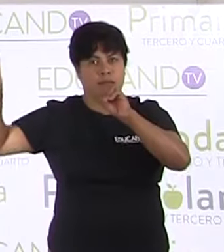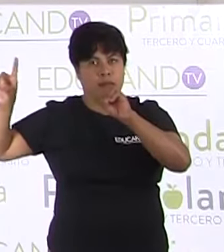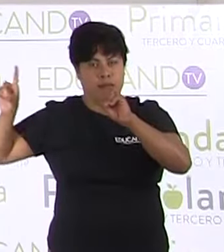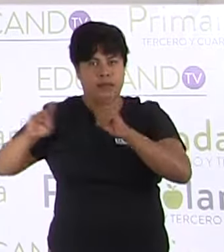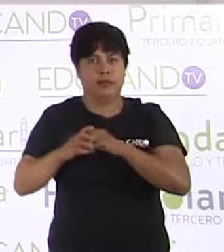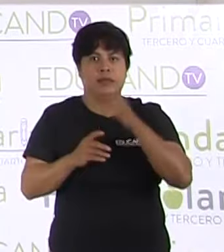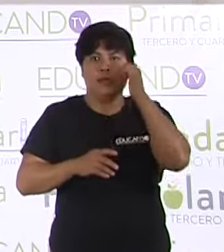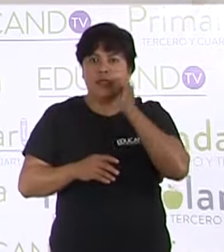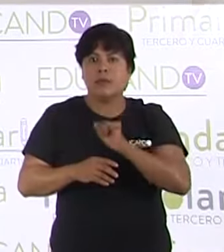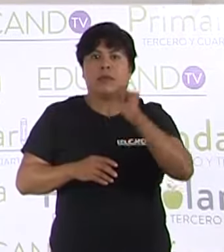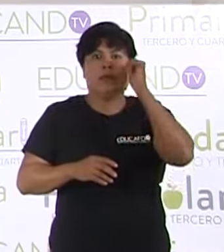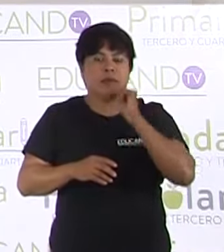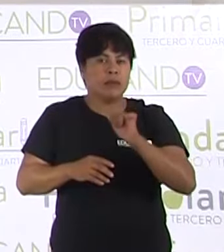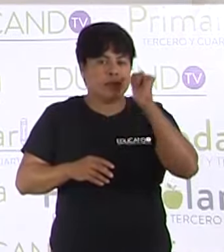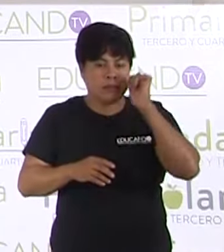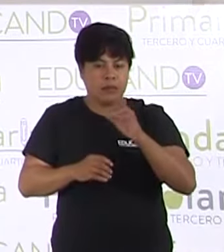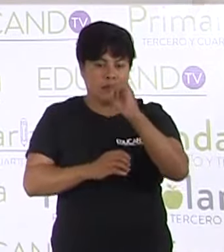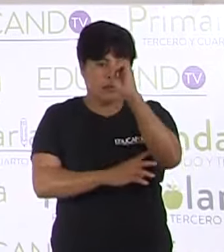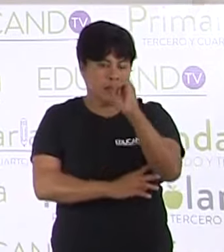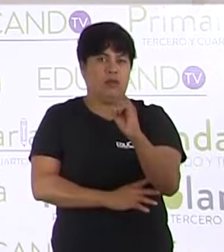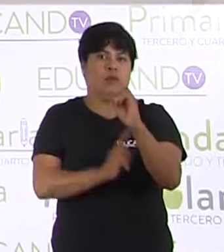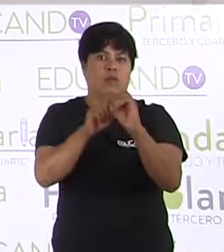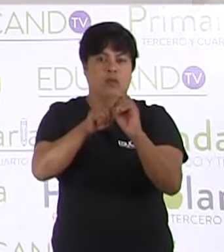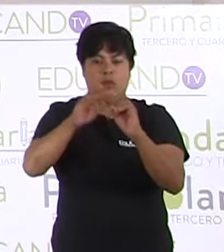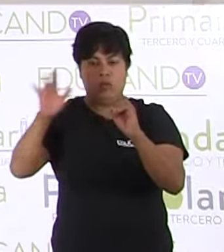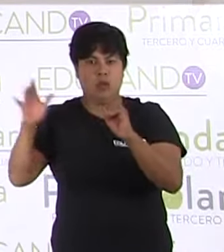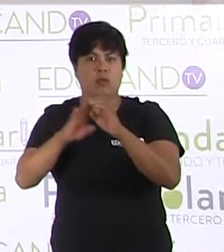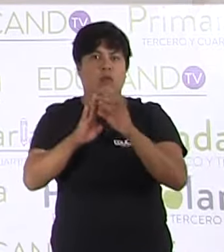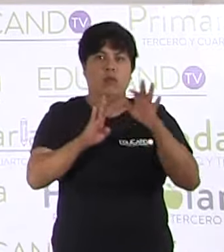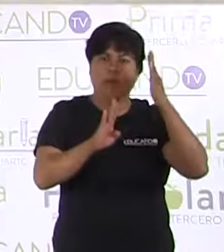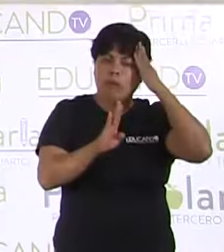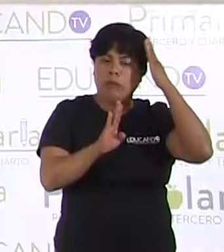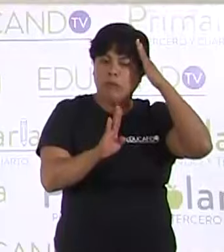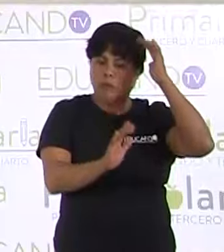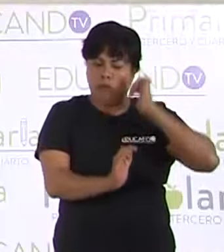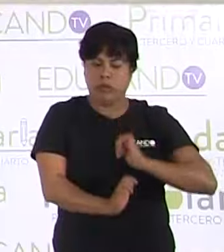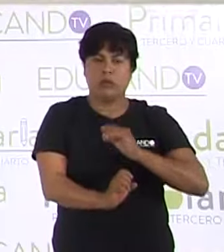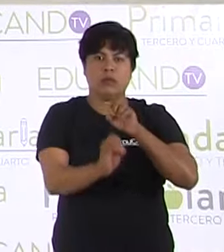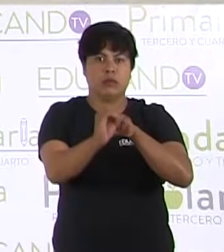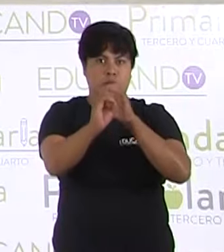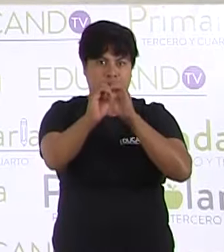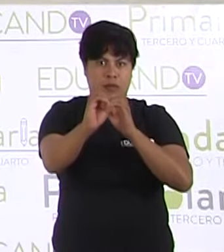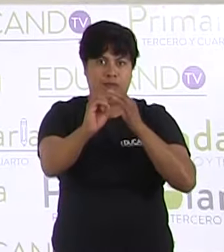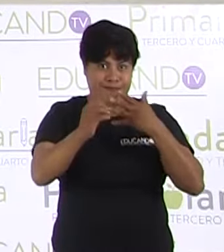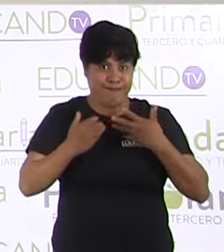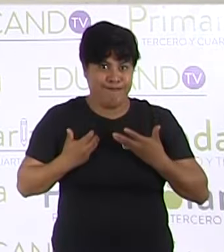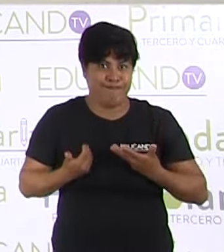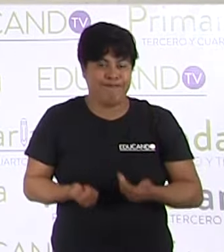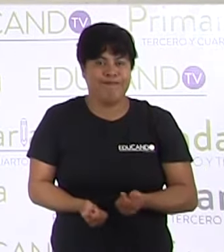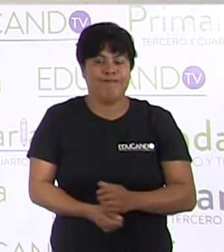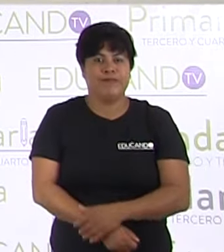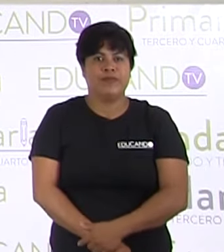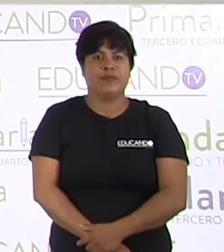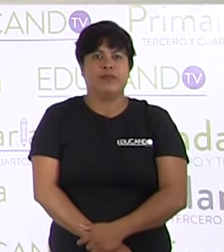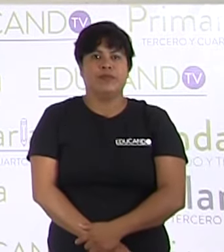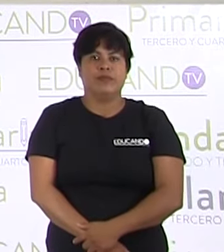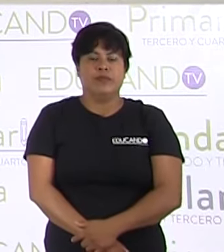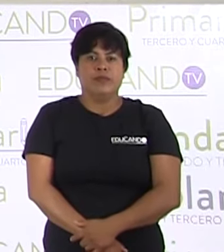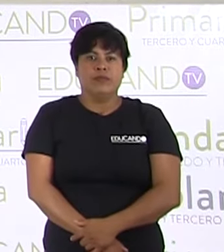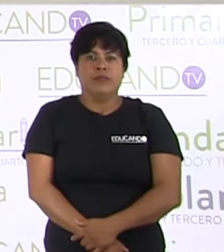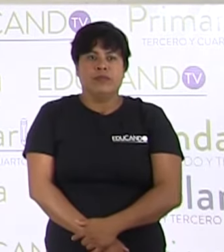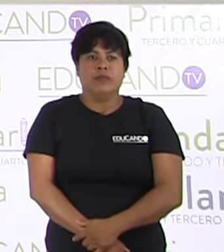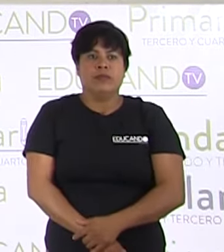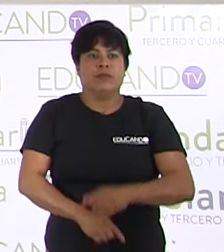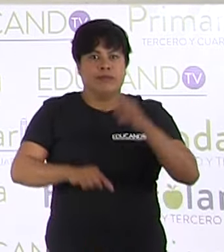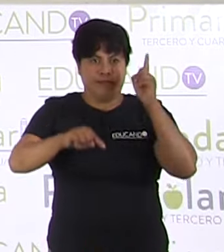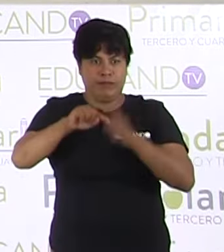lado derecho Después del origen de acuerdo quedó claro eh vamos